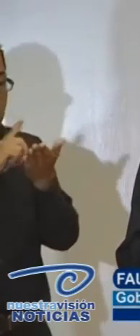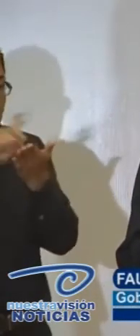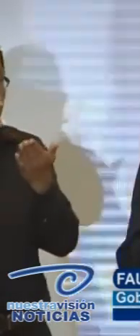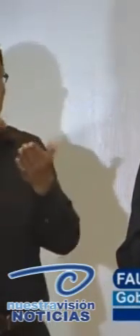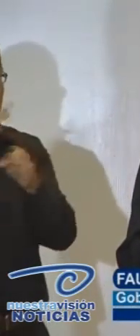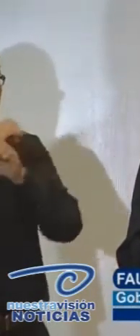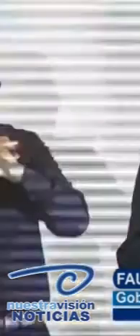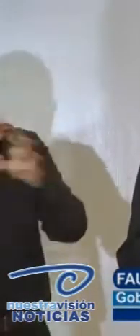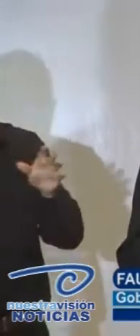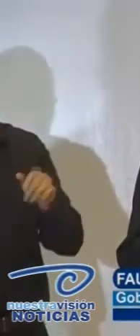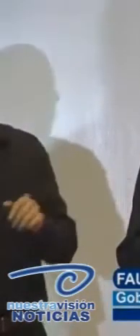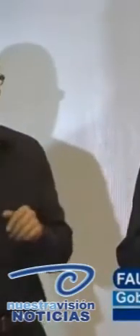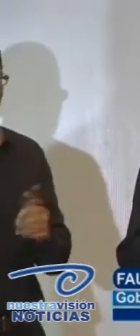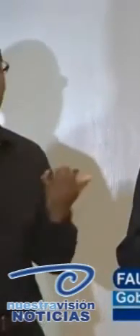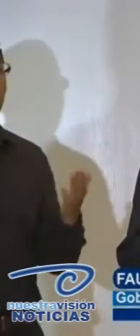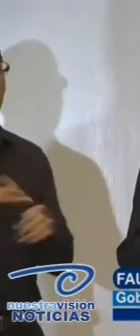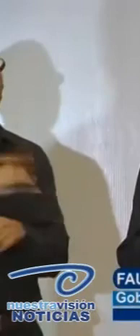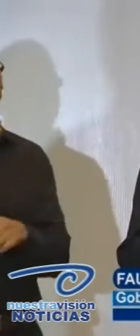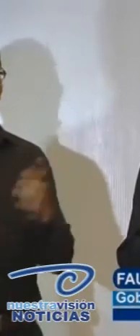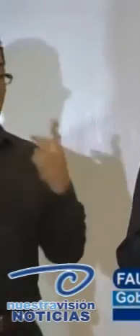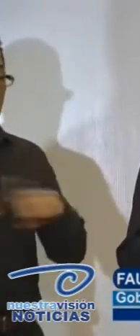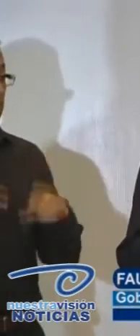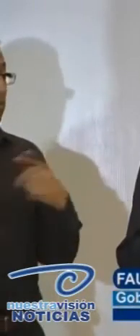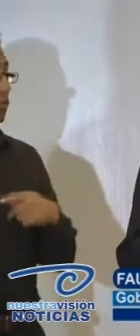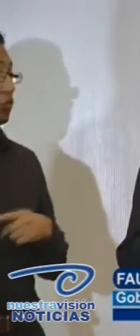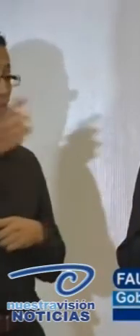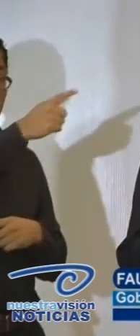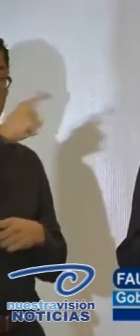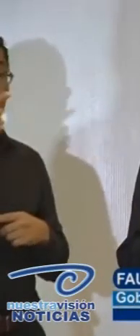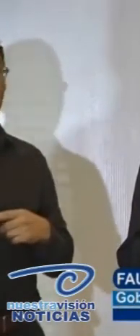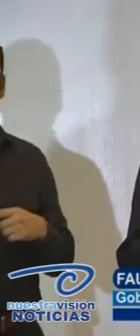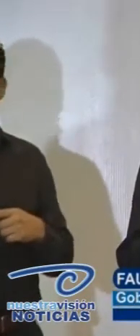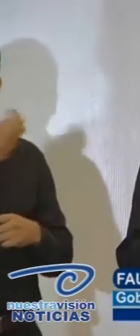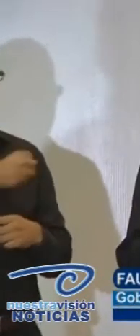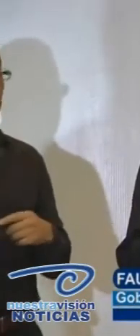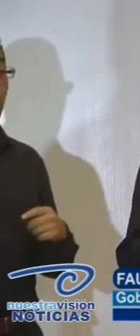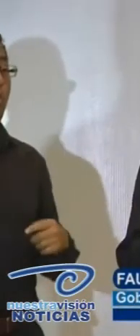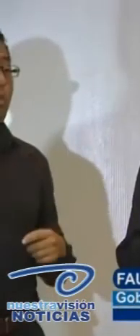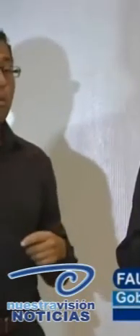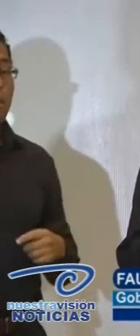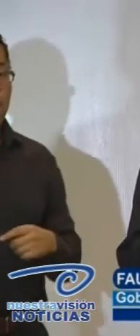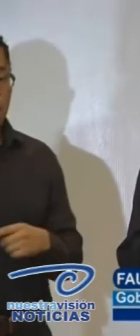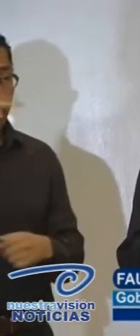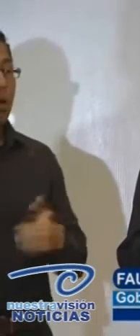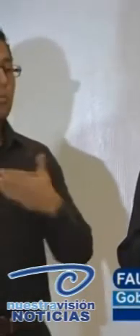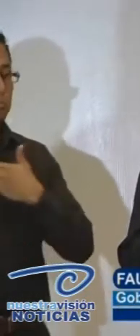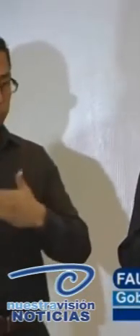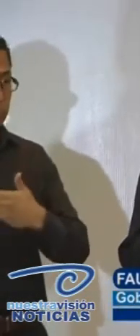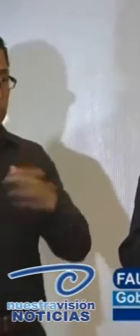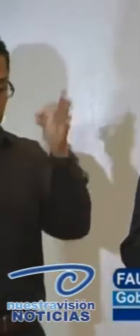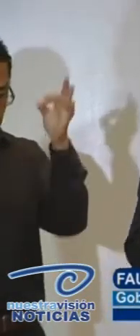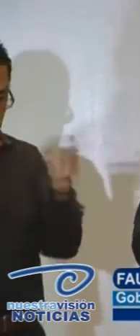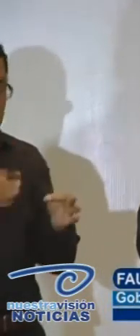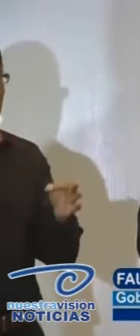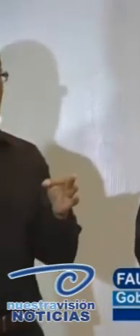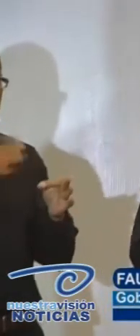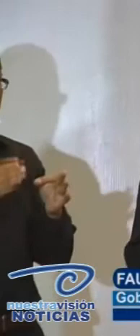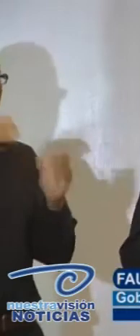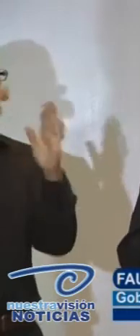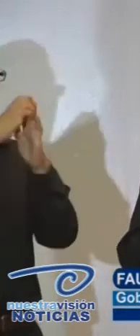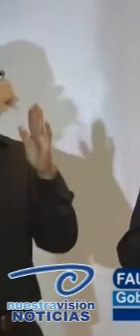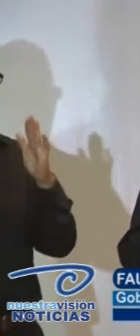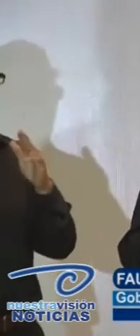información pública. Pues el ciudadano merece gobernantes que asuman compromisos reales con la ética de lo